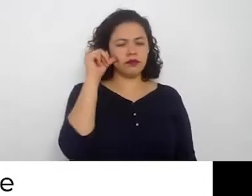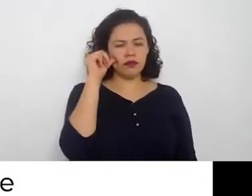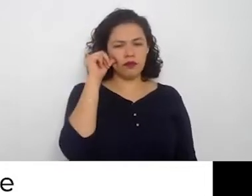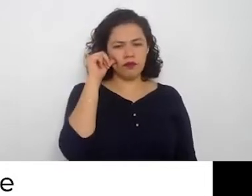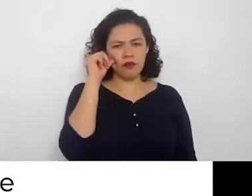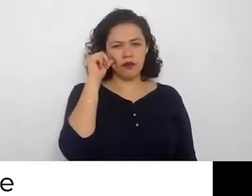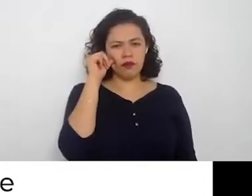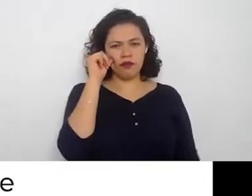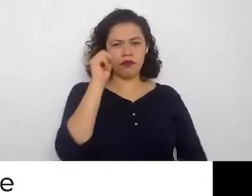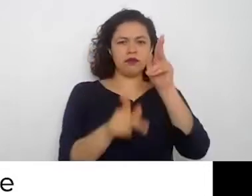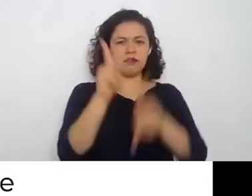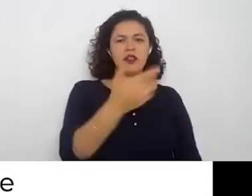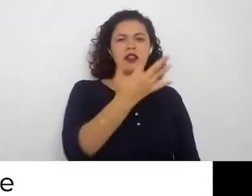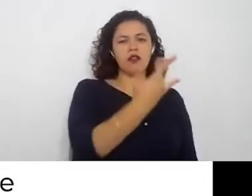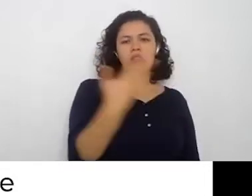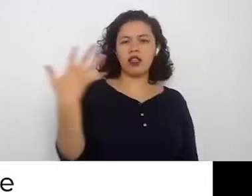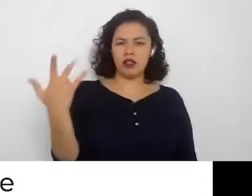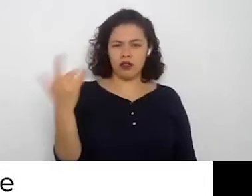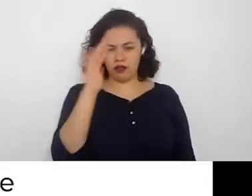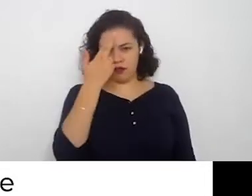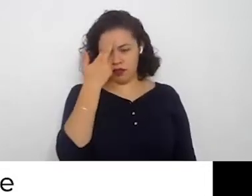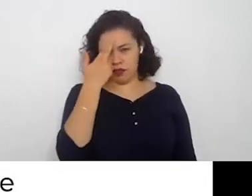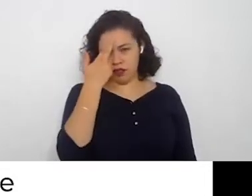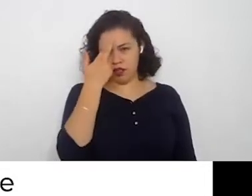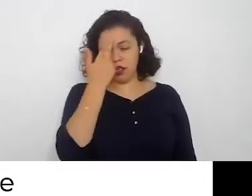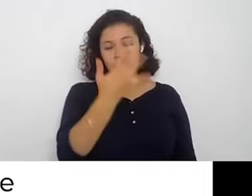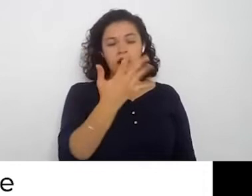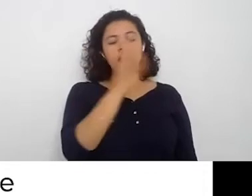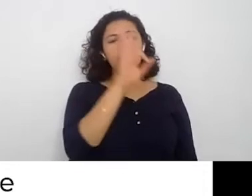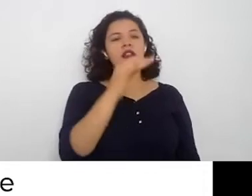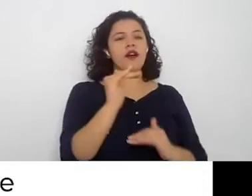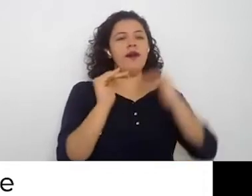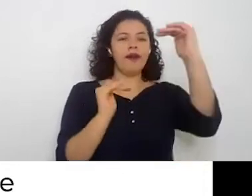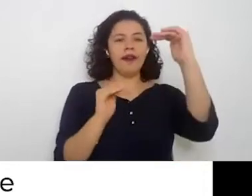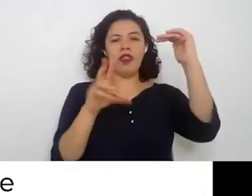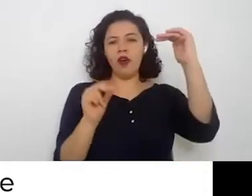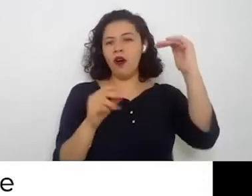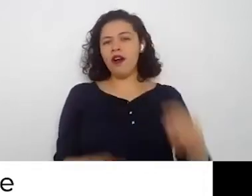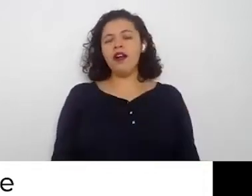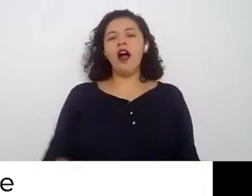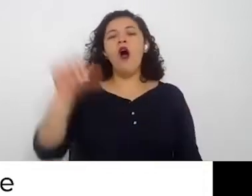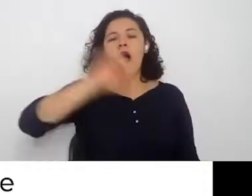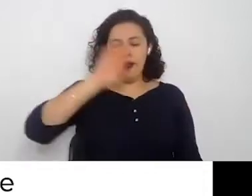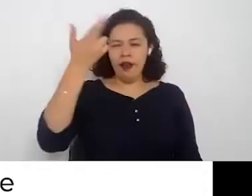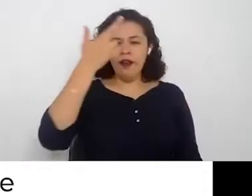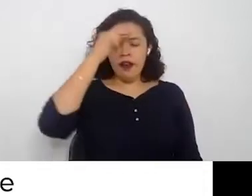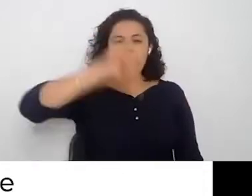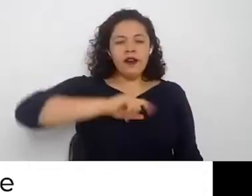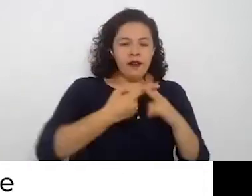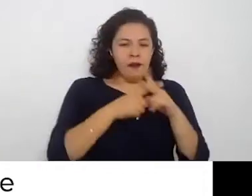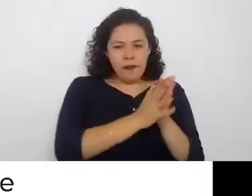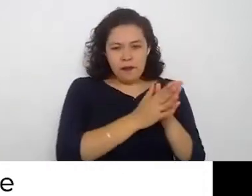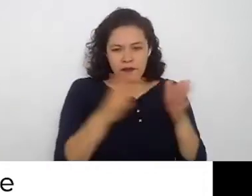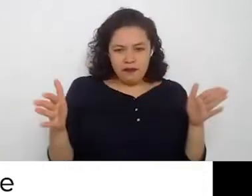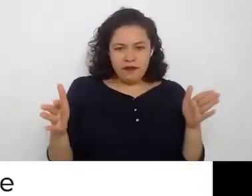este caso, del 50-50? No exceder ese 50%. Y hoy lo vimos también, lo repasamos inicialmente, viendo